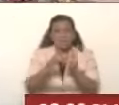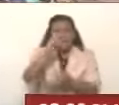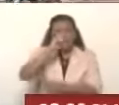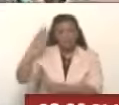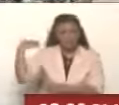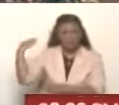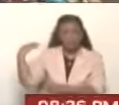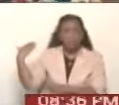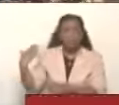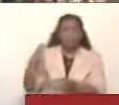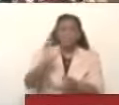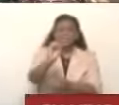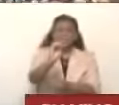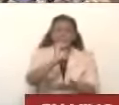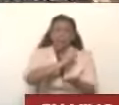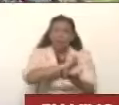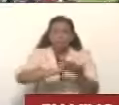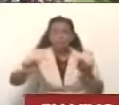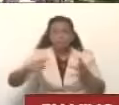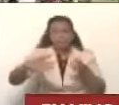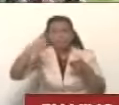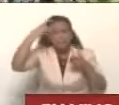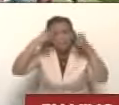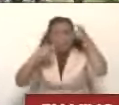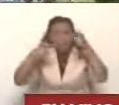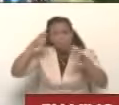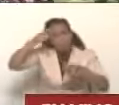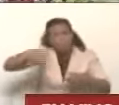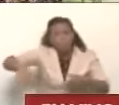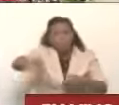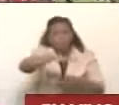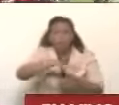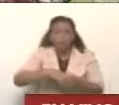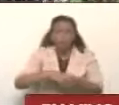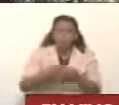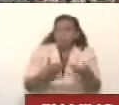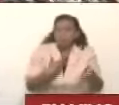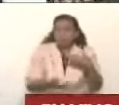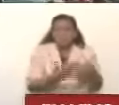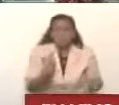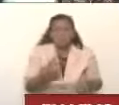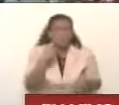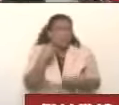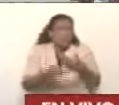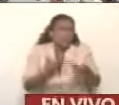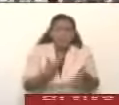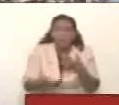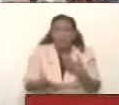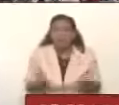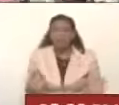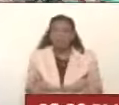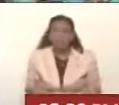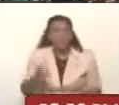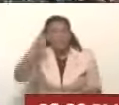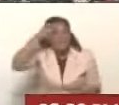medios. Cero chavismo en pantalla. A nosotros no nos importa. ¿Ustedes saben por qué? Porque el chavismo y el pueblo